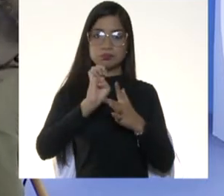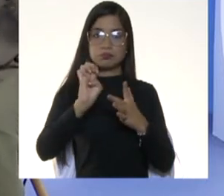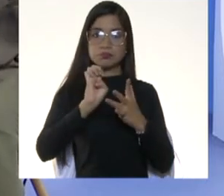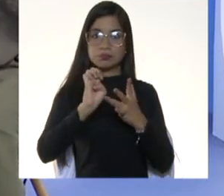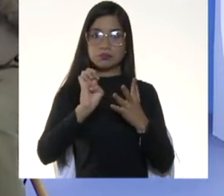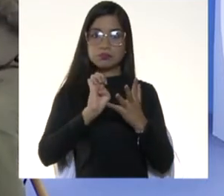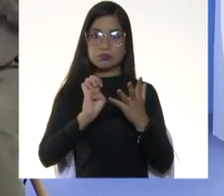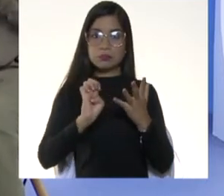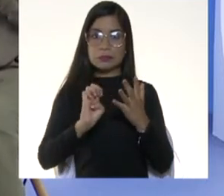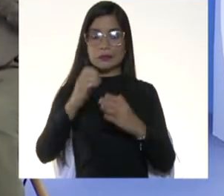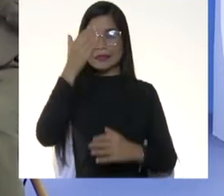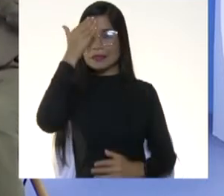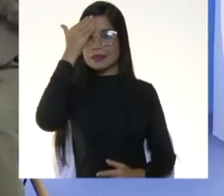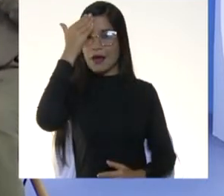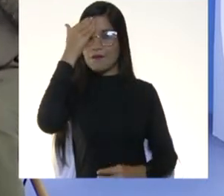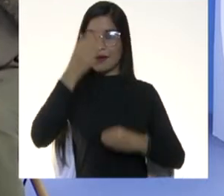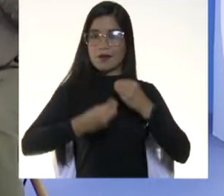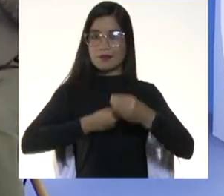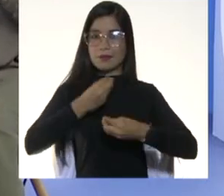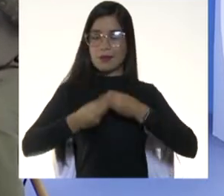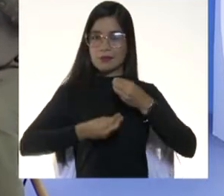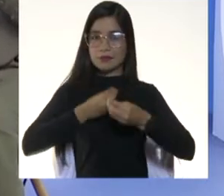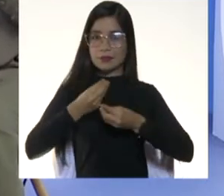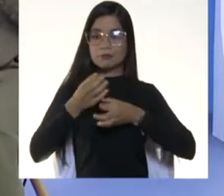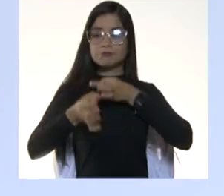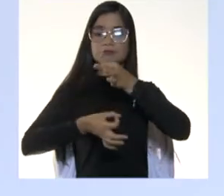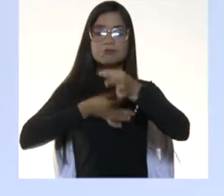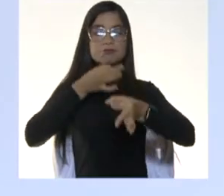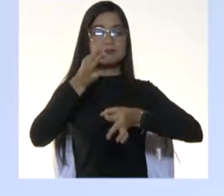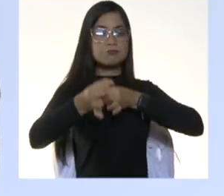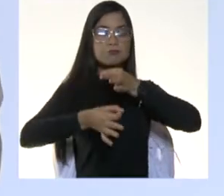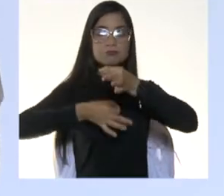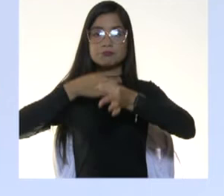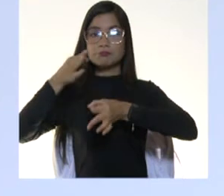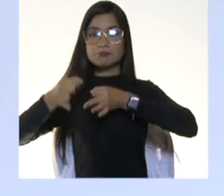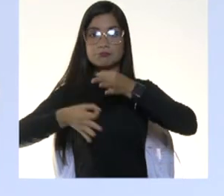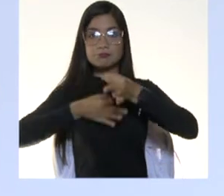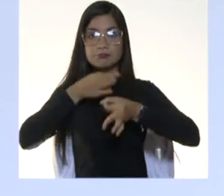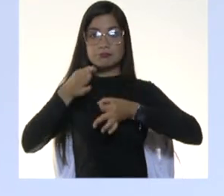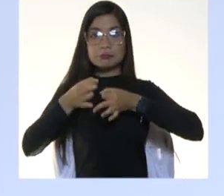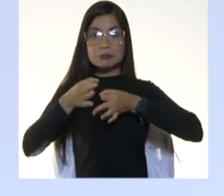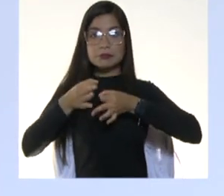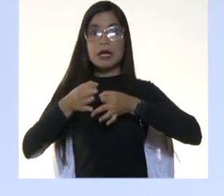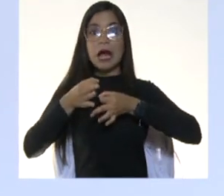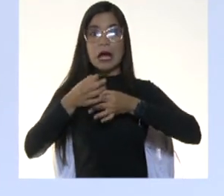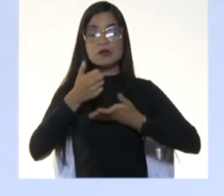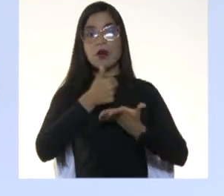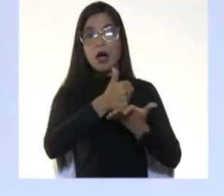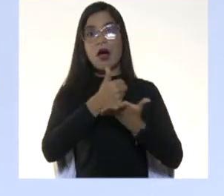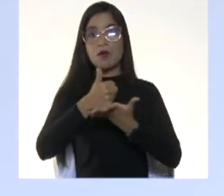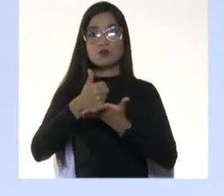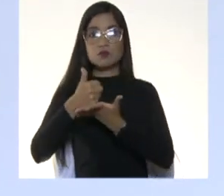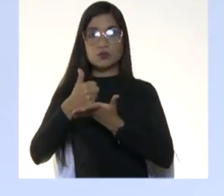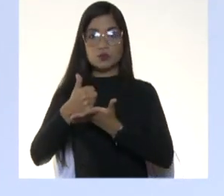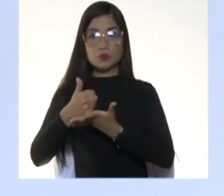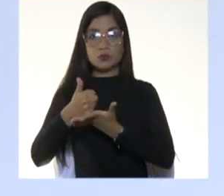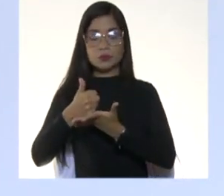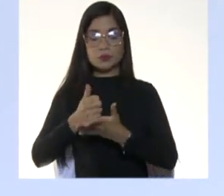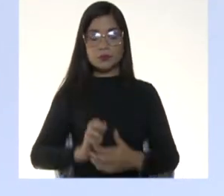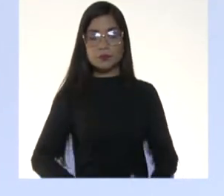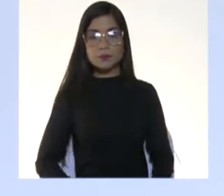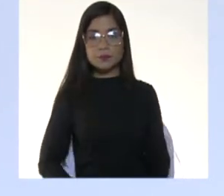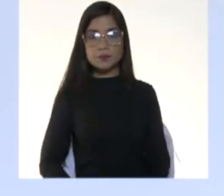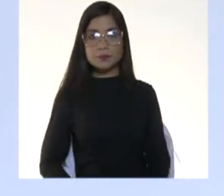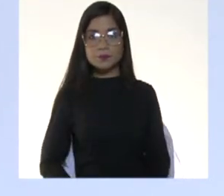función de sus haceres y saberes, y eso ha generado a través de artes y oficios todos esos elementos. Por lo menos nosotros en escuelas técnicas